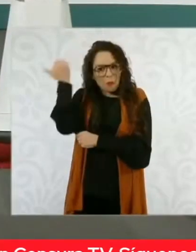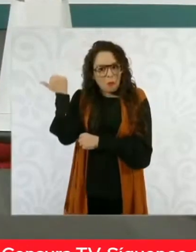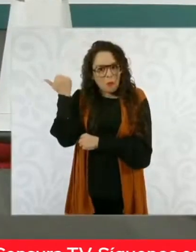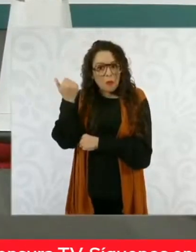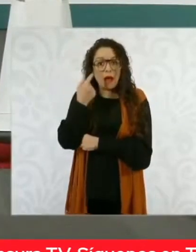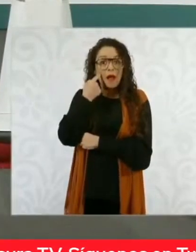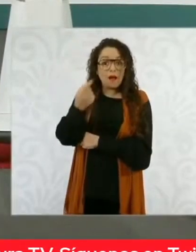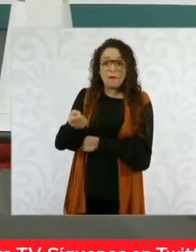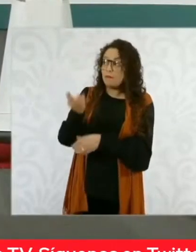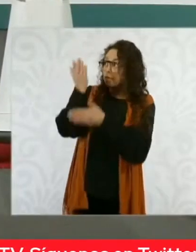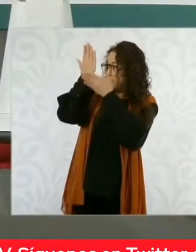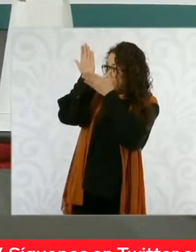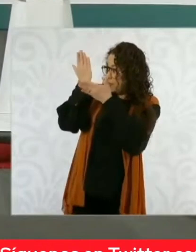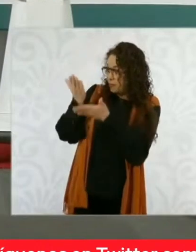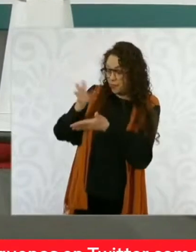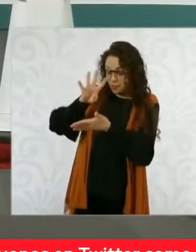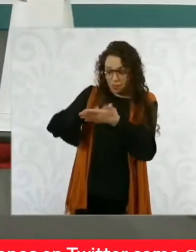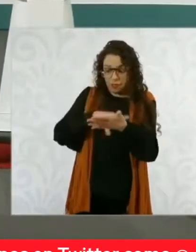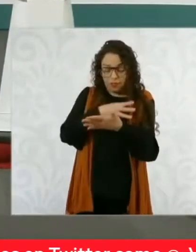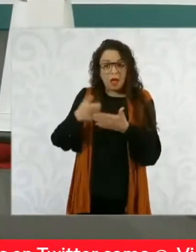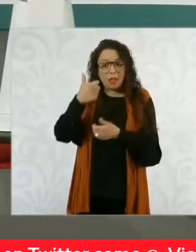cuánto ganan.